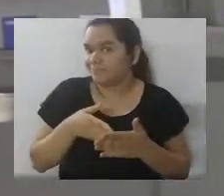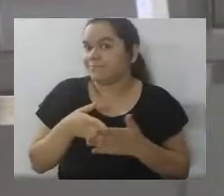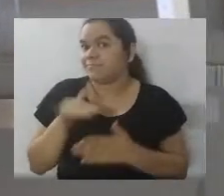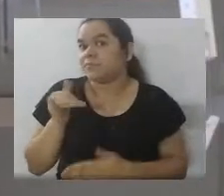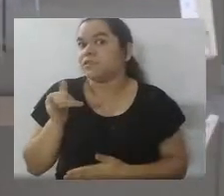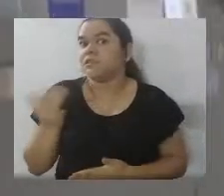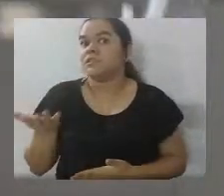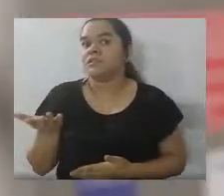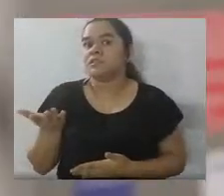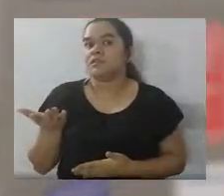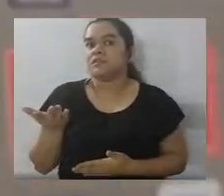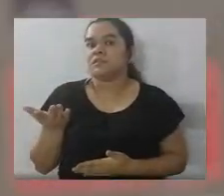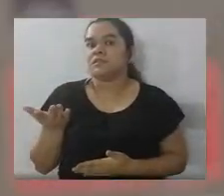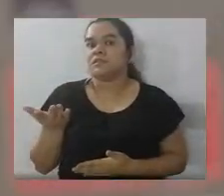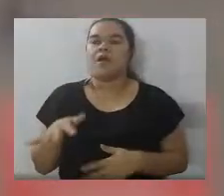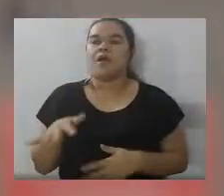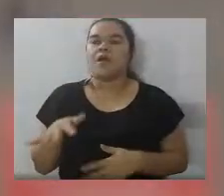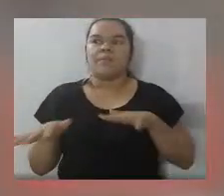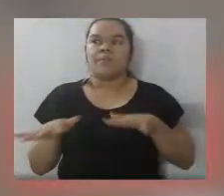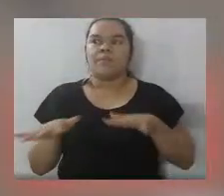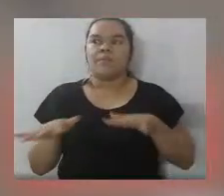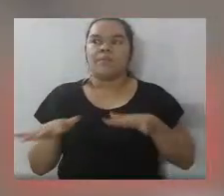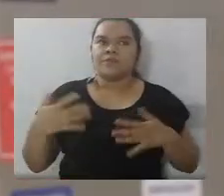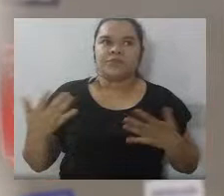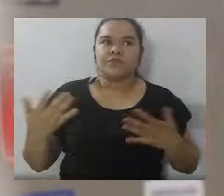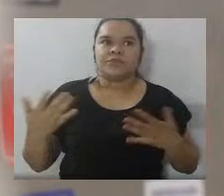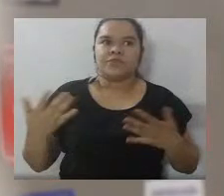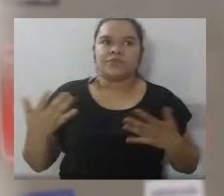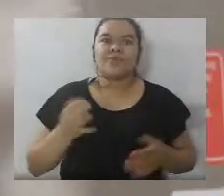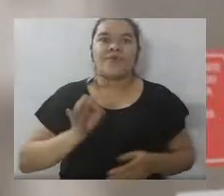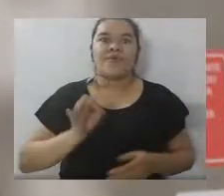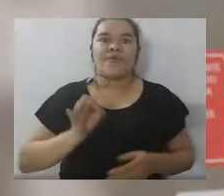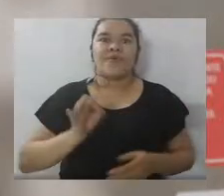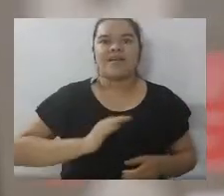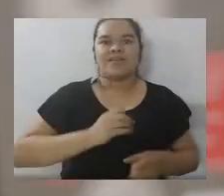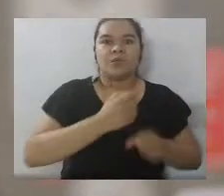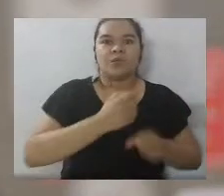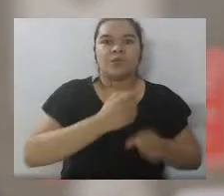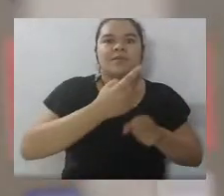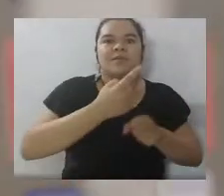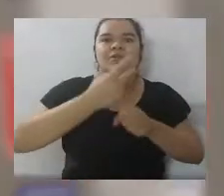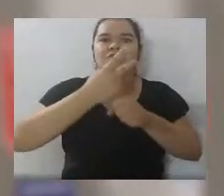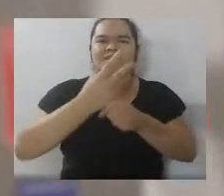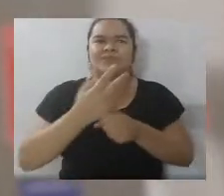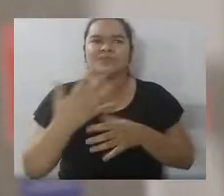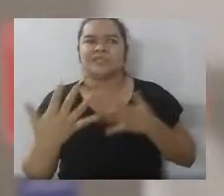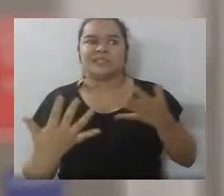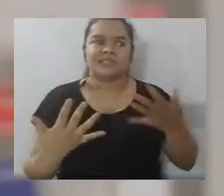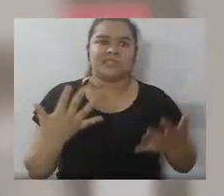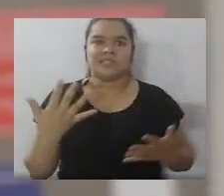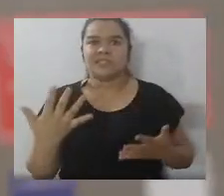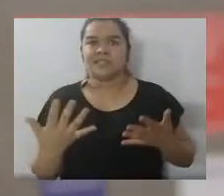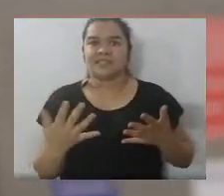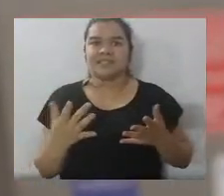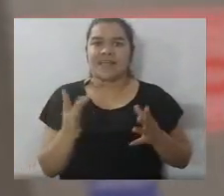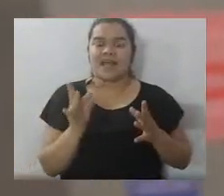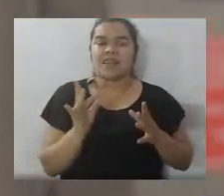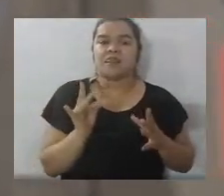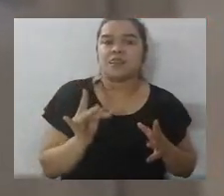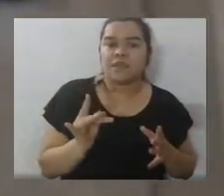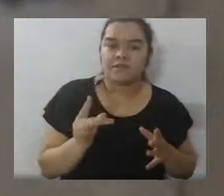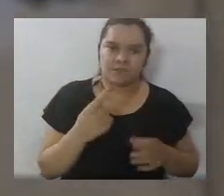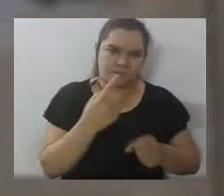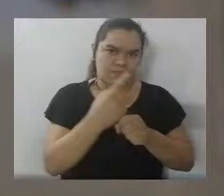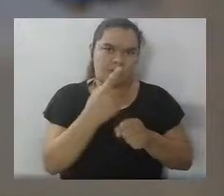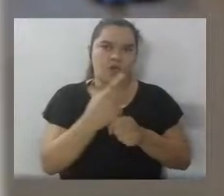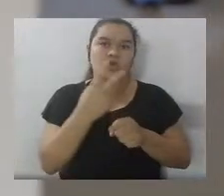decir, va a estar la parte de los primeros años, va a estar la parte de las, como les dije, primero